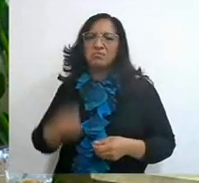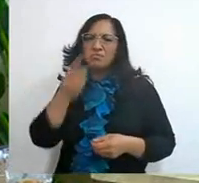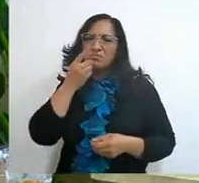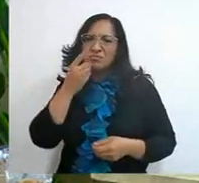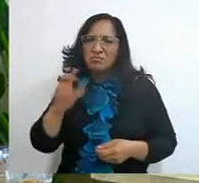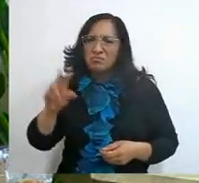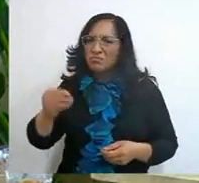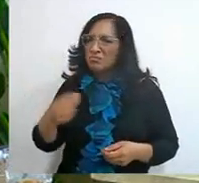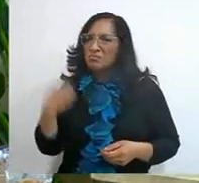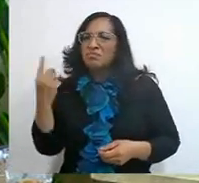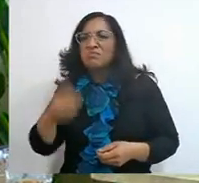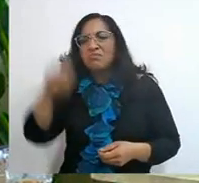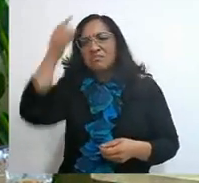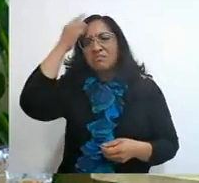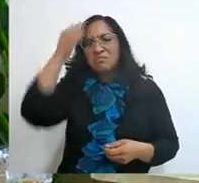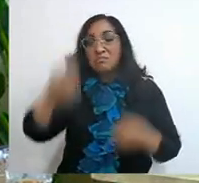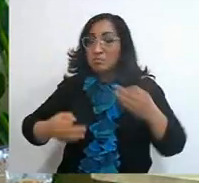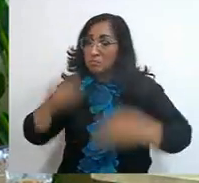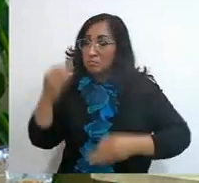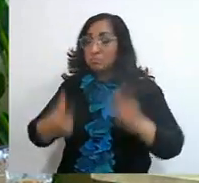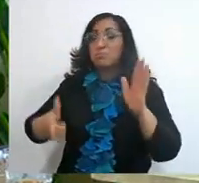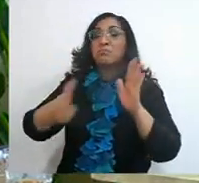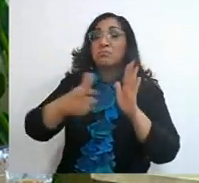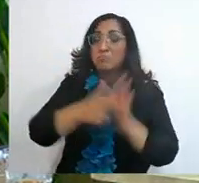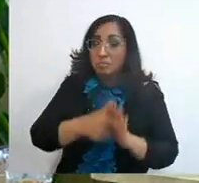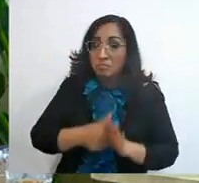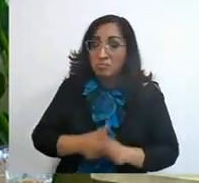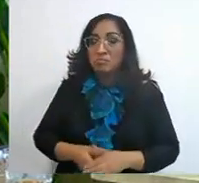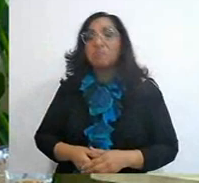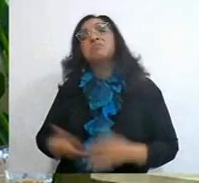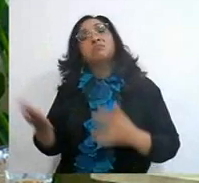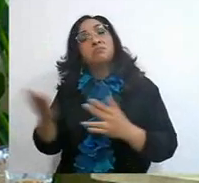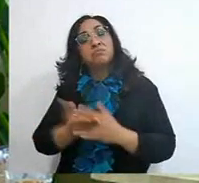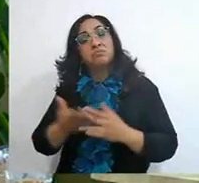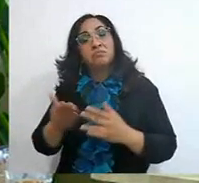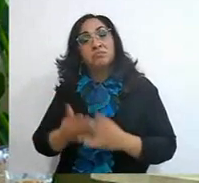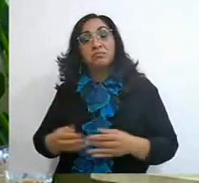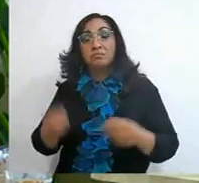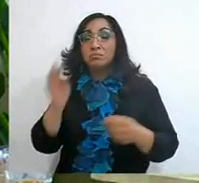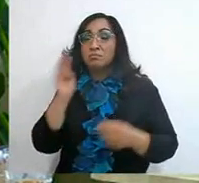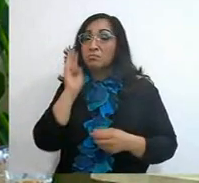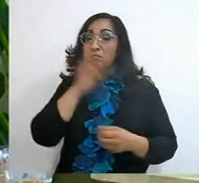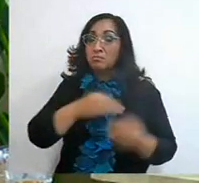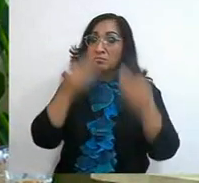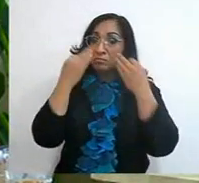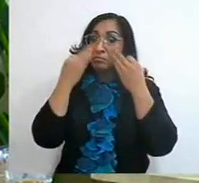el derecho y la justicia por medio de un falso testimonio. Por eso hoy,